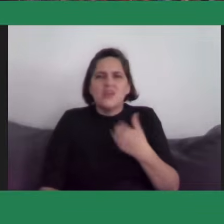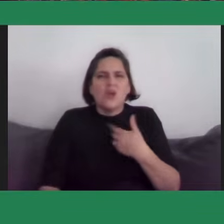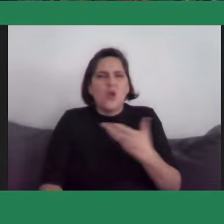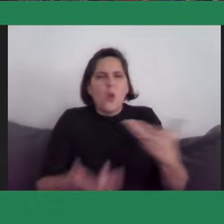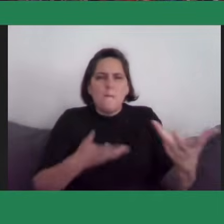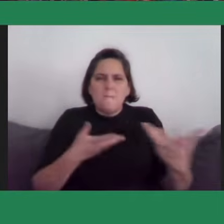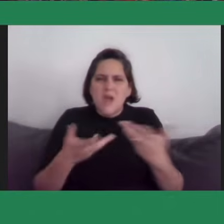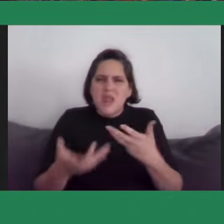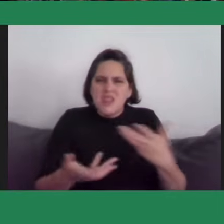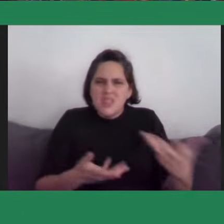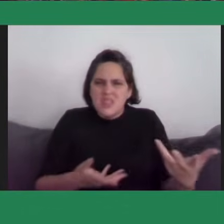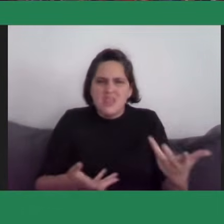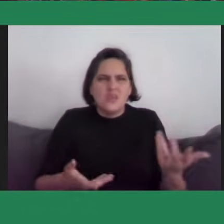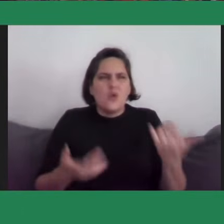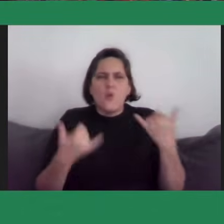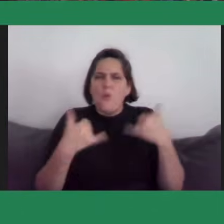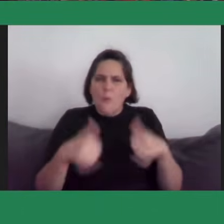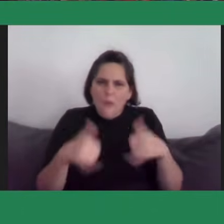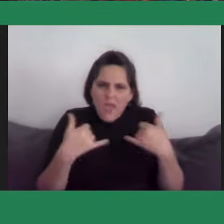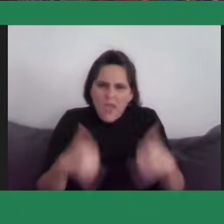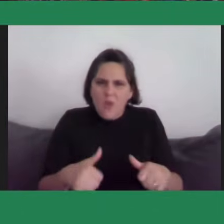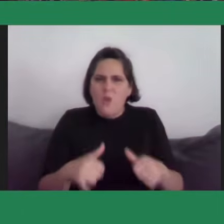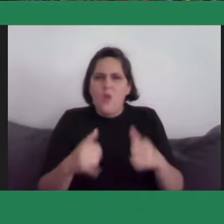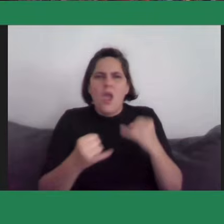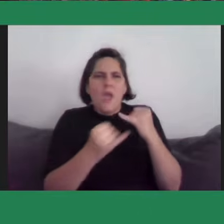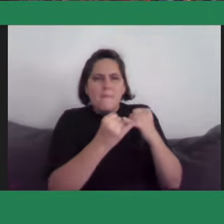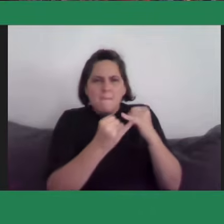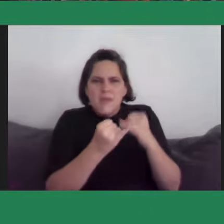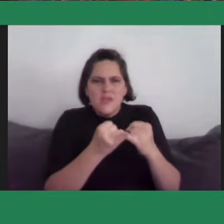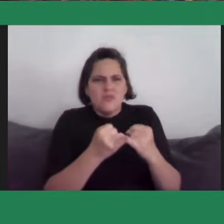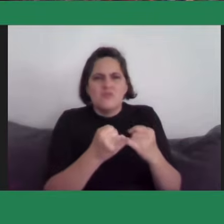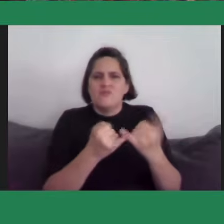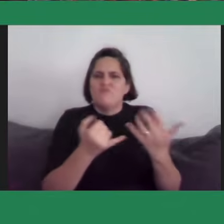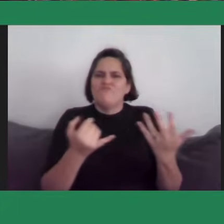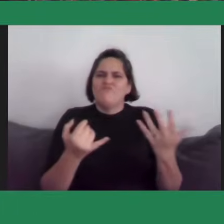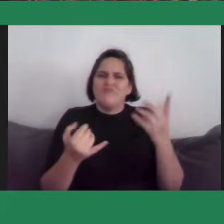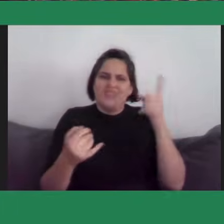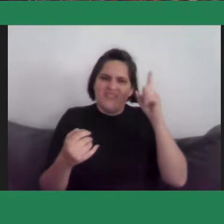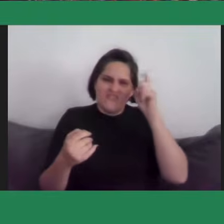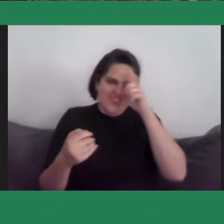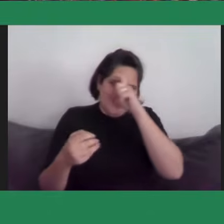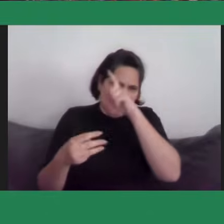juegos, en hacer amigos. Tienen que estar presentes estas tres dificultades.